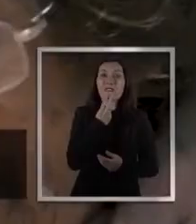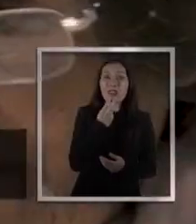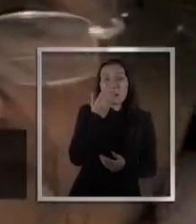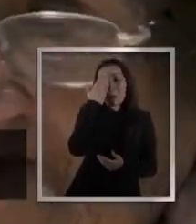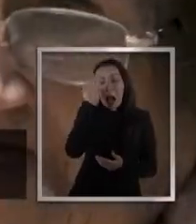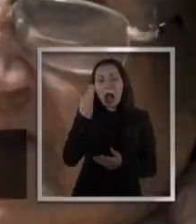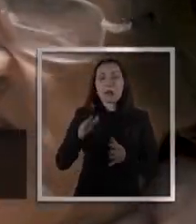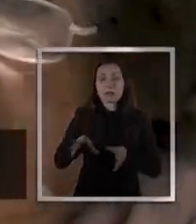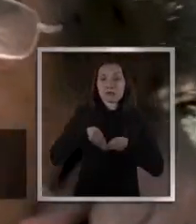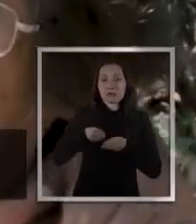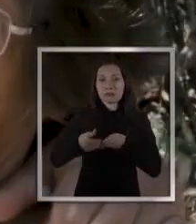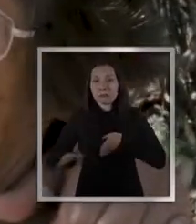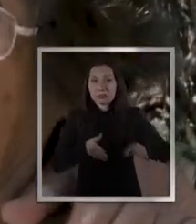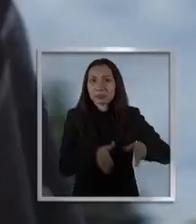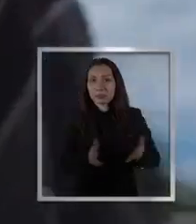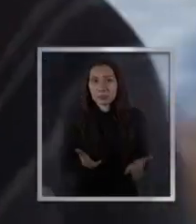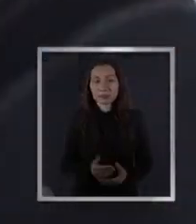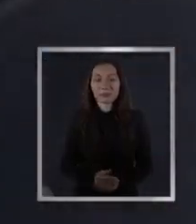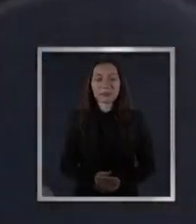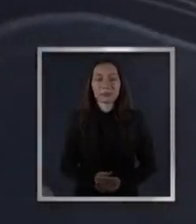se las parte y se da a los demás.